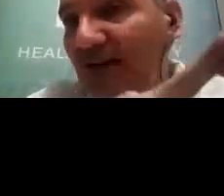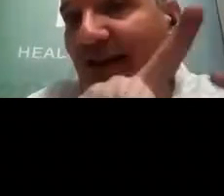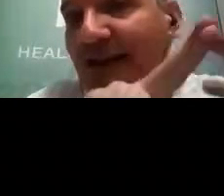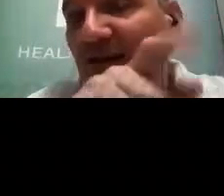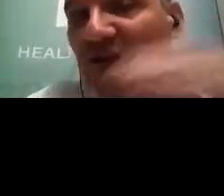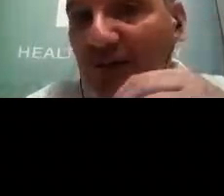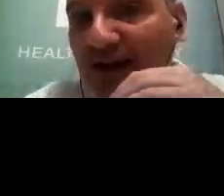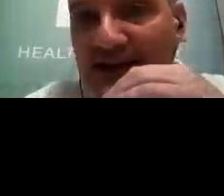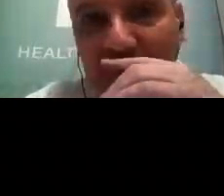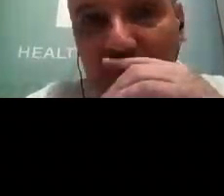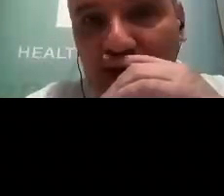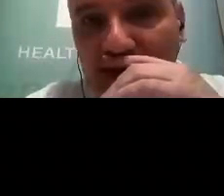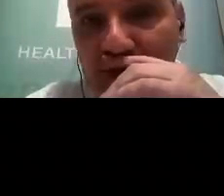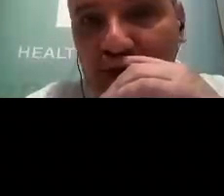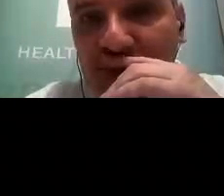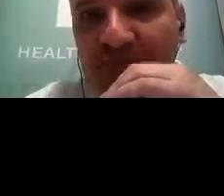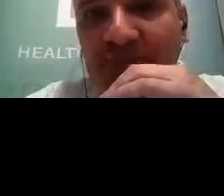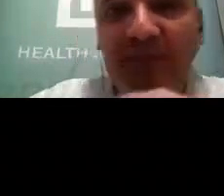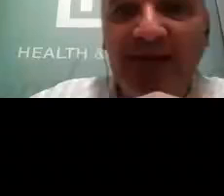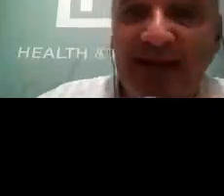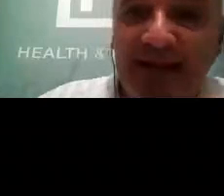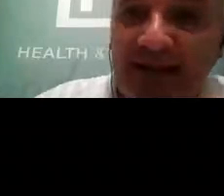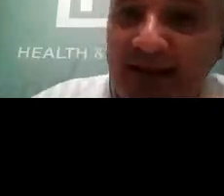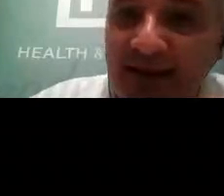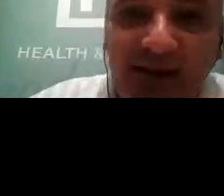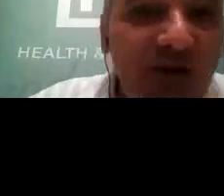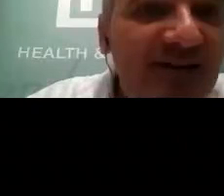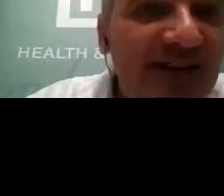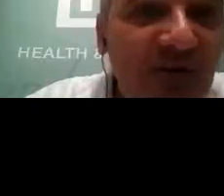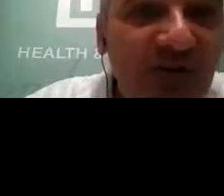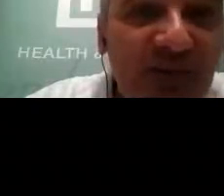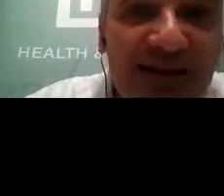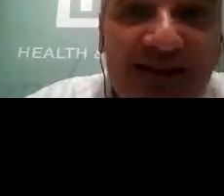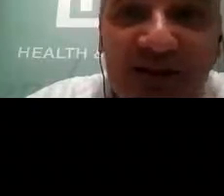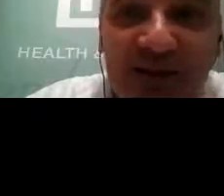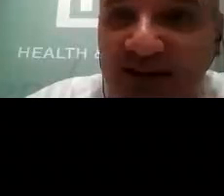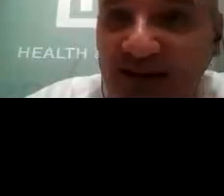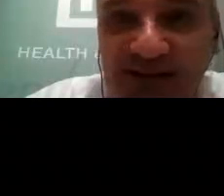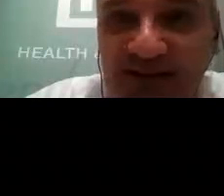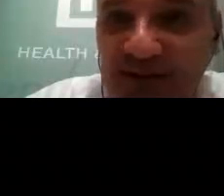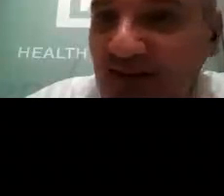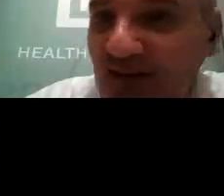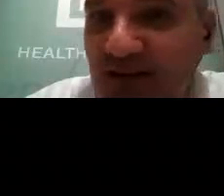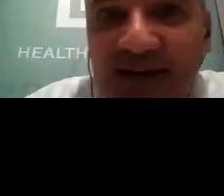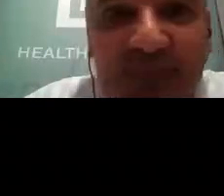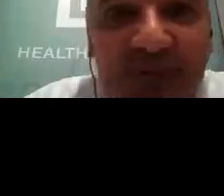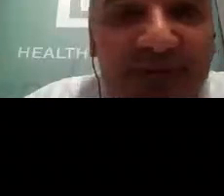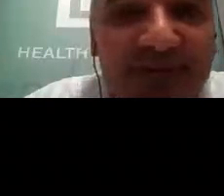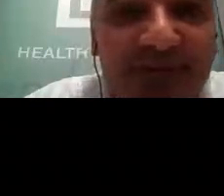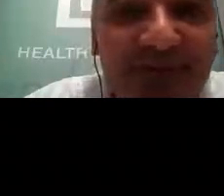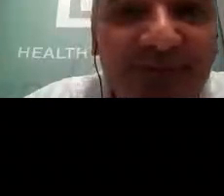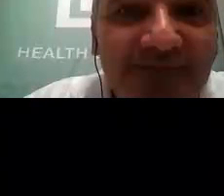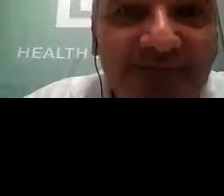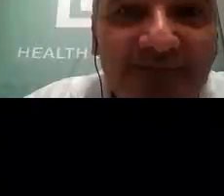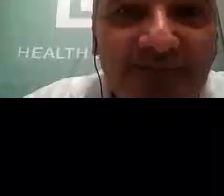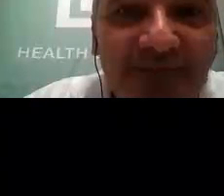las mantequillas o las margarinas, por ejemplo, ¿no? Creo que estoy padeciendo porque la verdad es que me he pasado de tiempo.